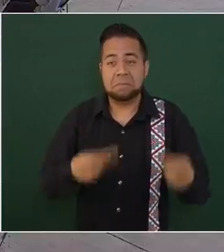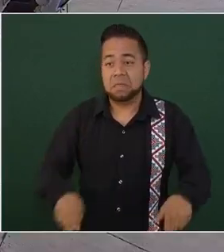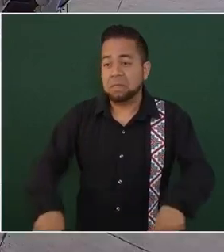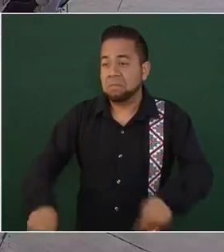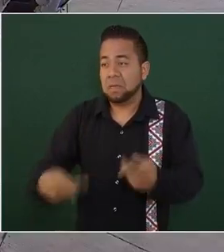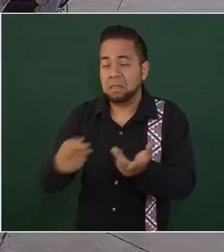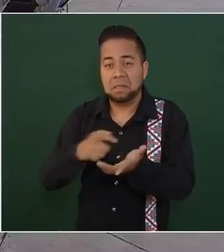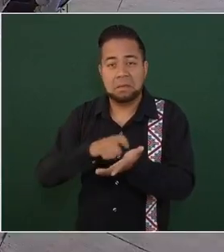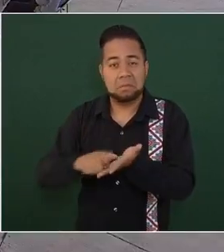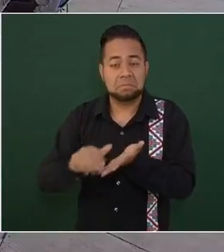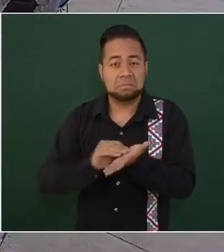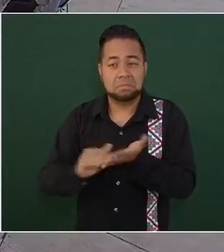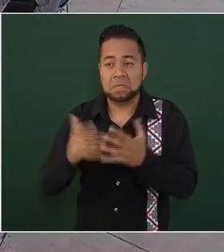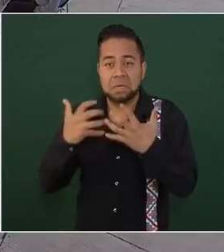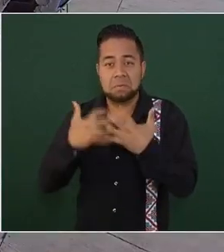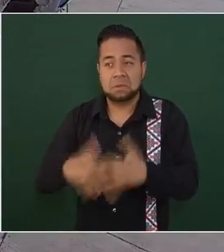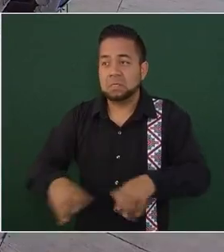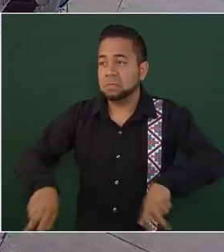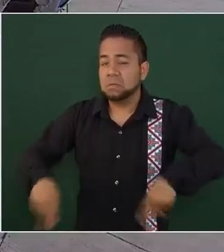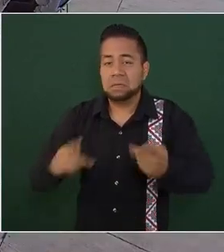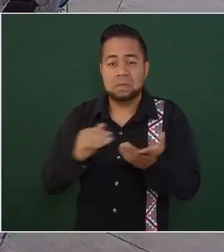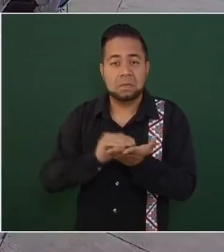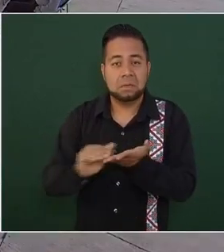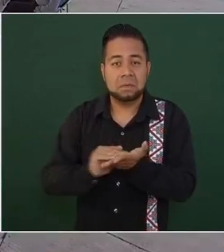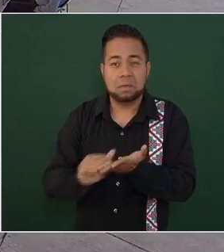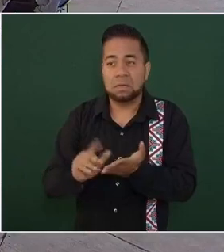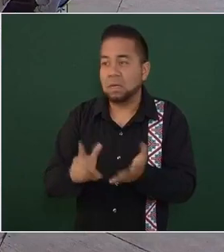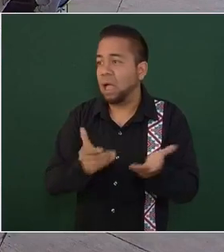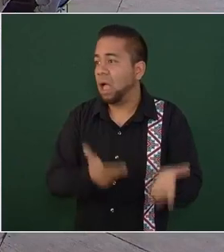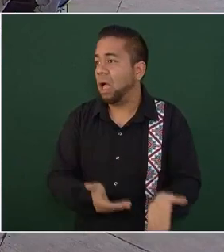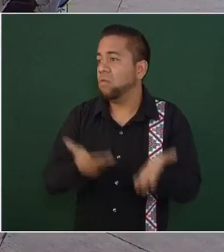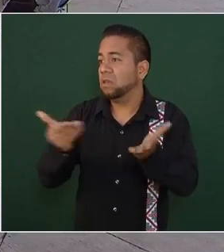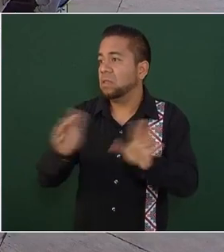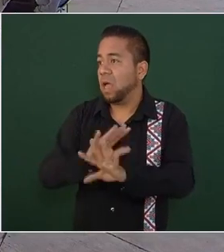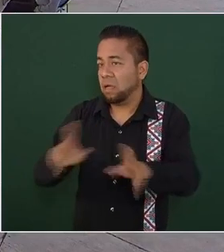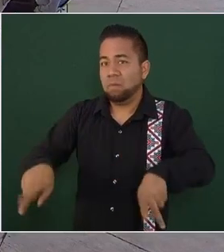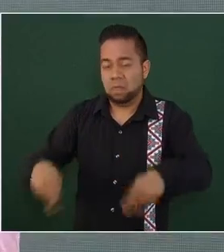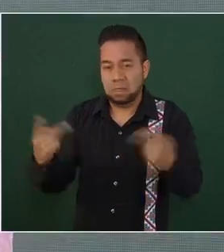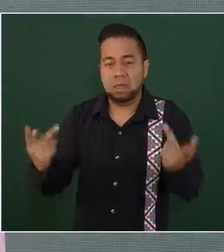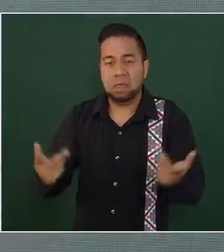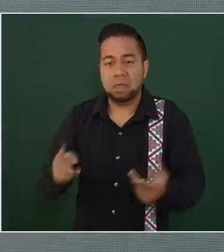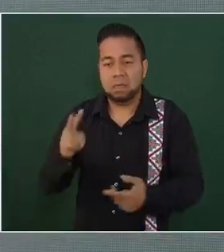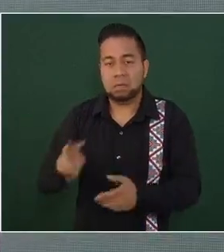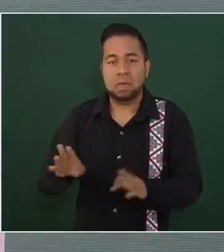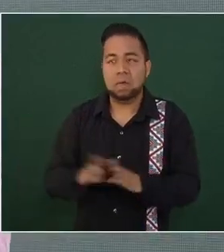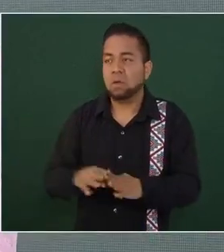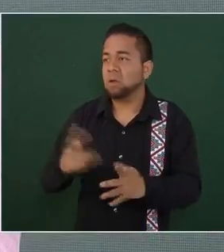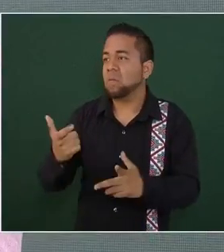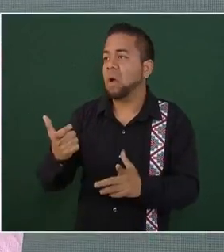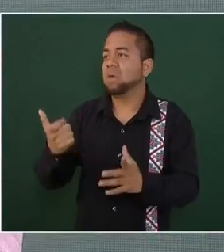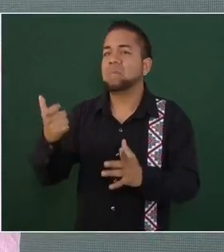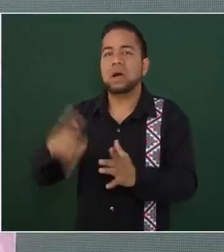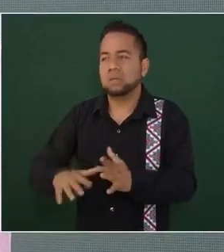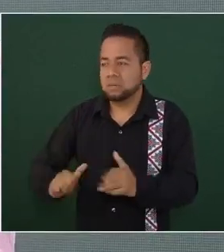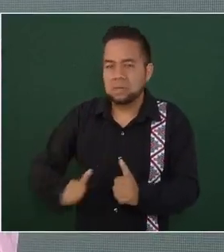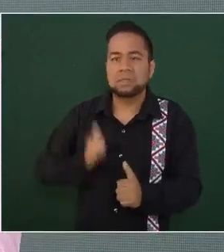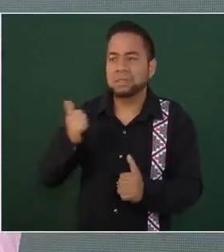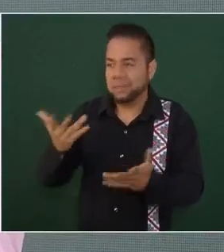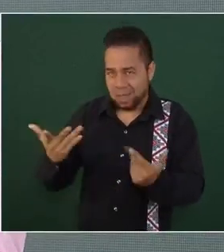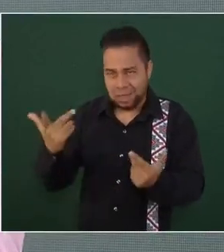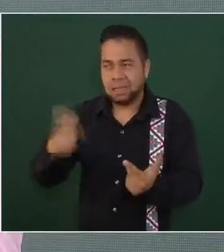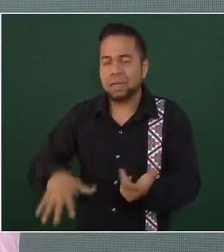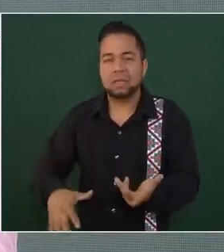las empresas ya las está ofreciendo es un remate eso